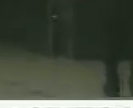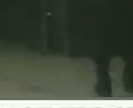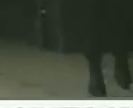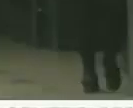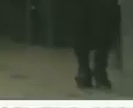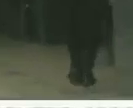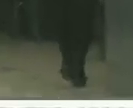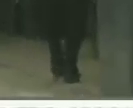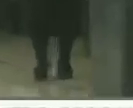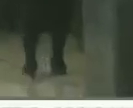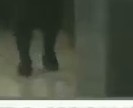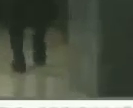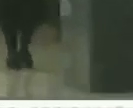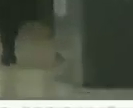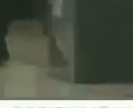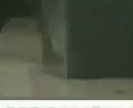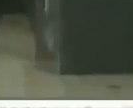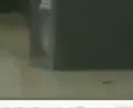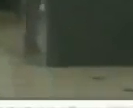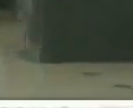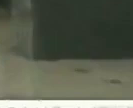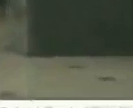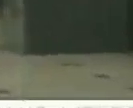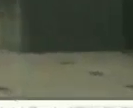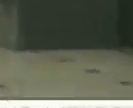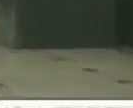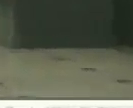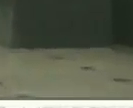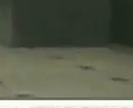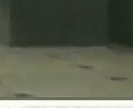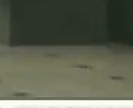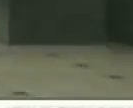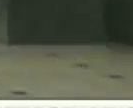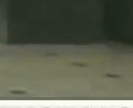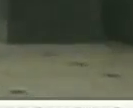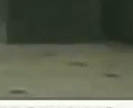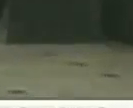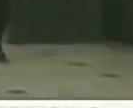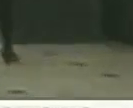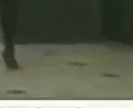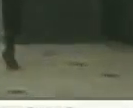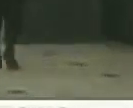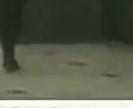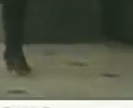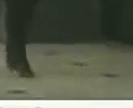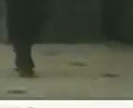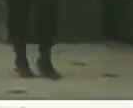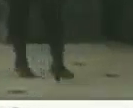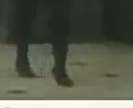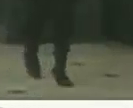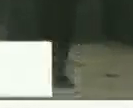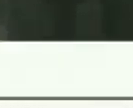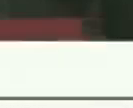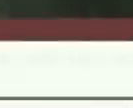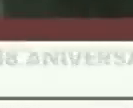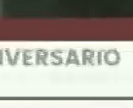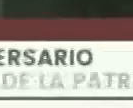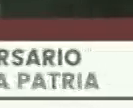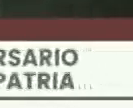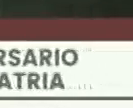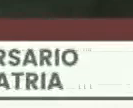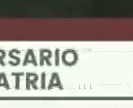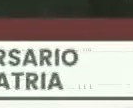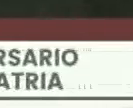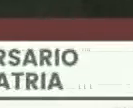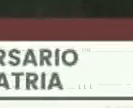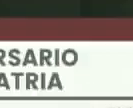Así es, Geraldine, establecemos contacto desde el Palacio Federal Legislativo, donde está por iniciar la